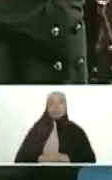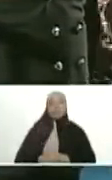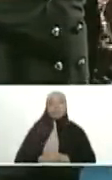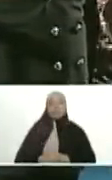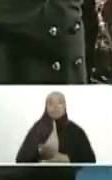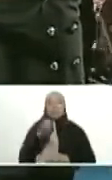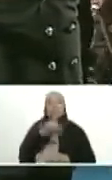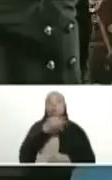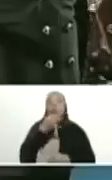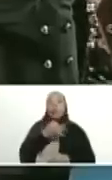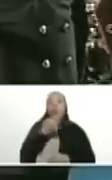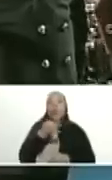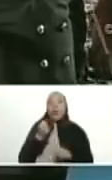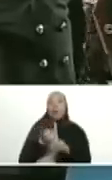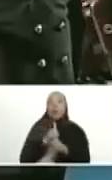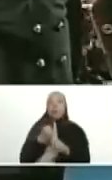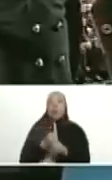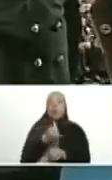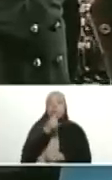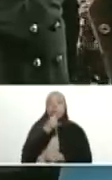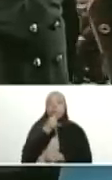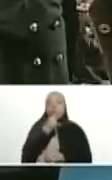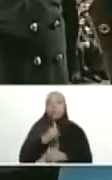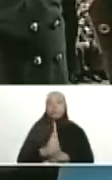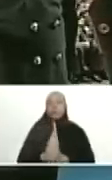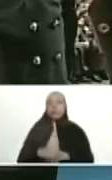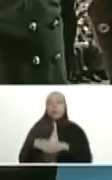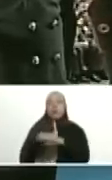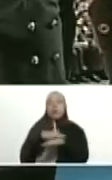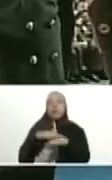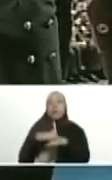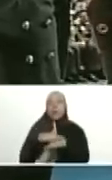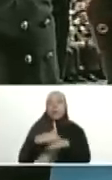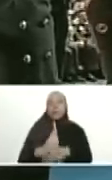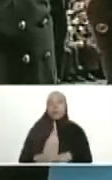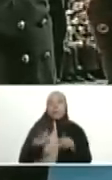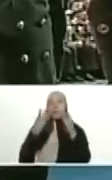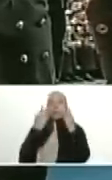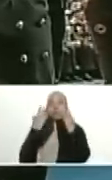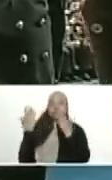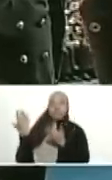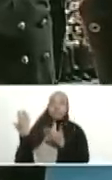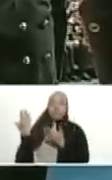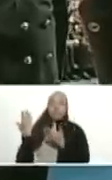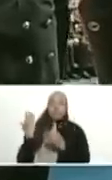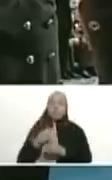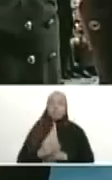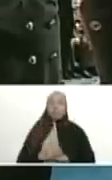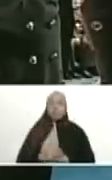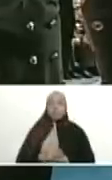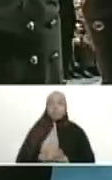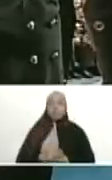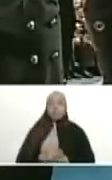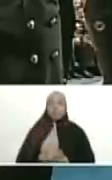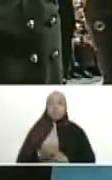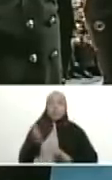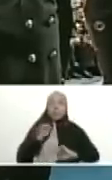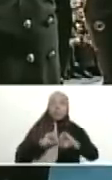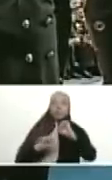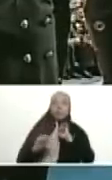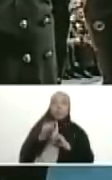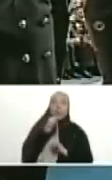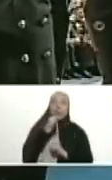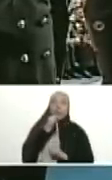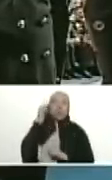Buenas tardes, mi comandante en jefe. Permiso para recibir el grado de teniente coronel de la Fuerza Armada